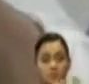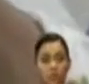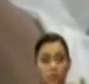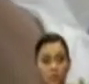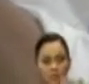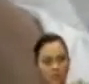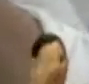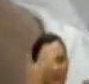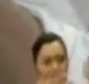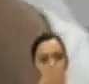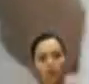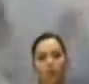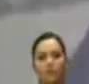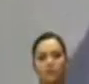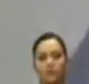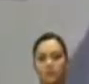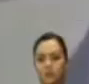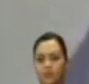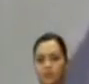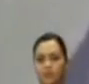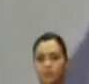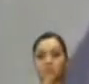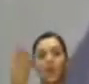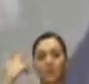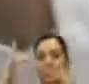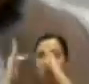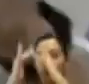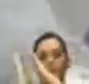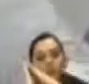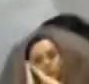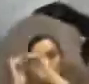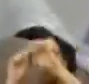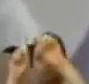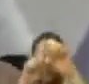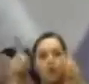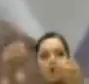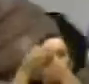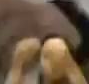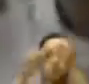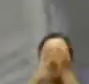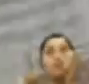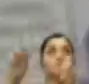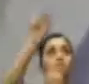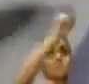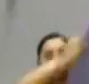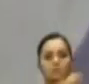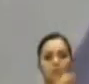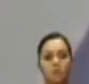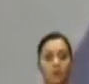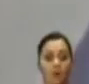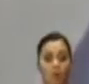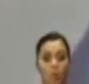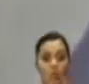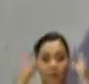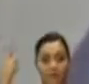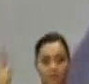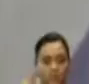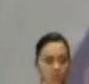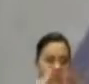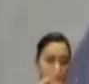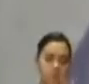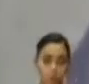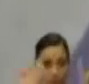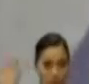oficina del director de SENAIN, y donde eran los dormitorios están las diferentes unidades. Y miren lo que publica el Universo en primera página, esto es SENAIN para